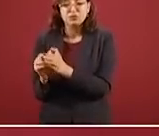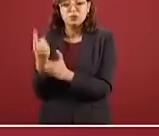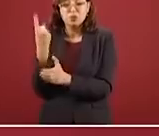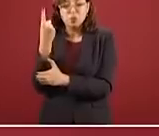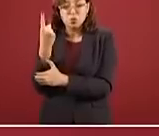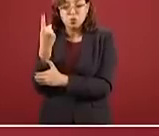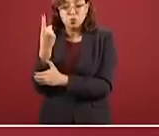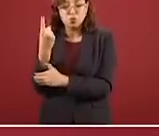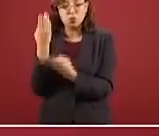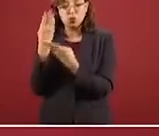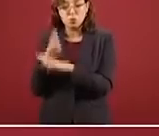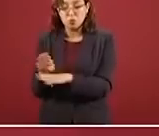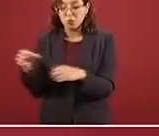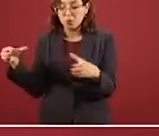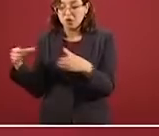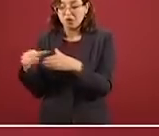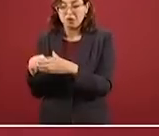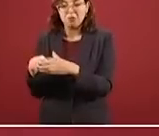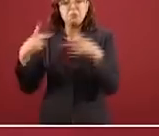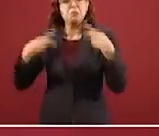que la gente